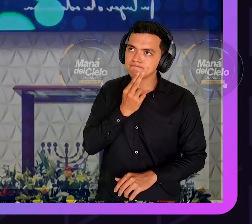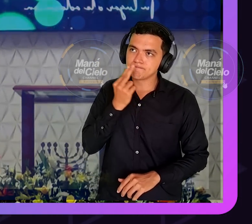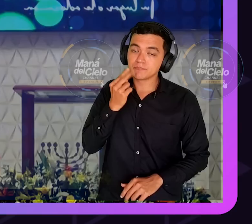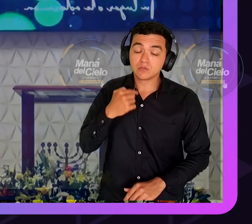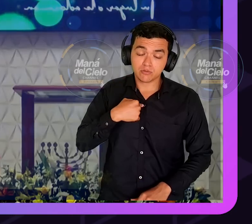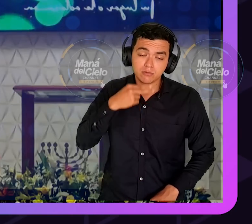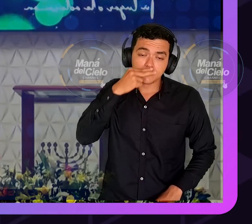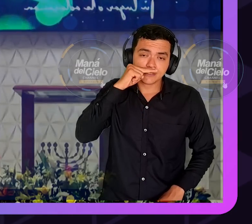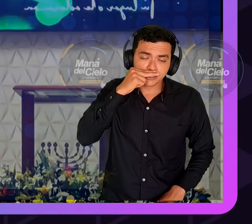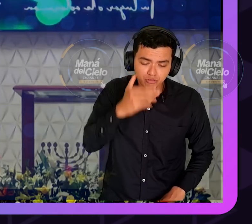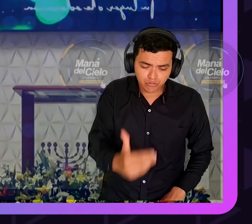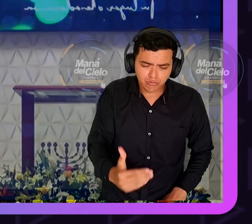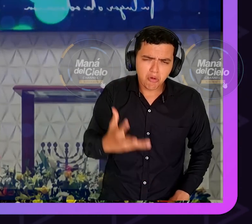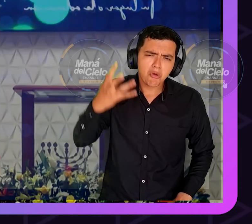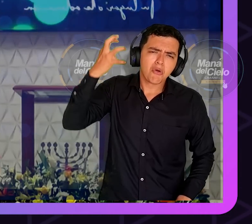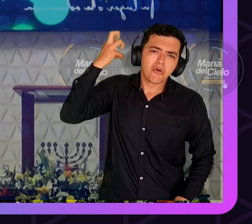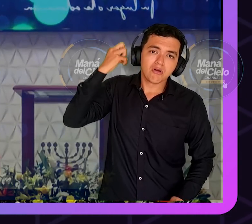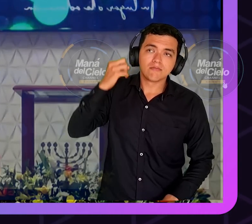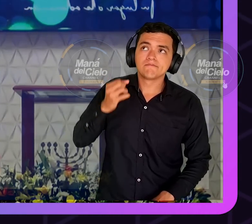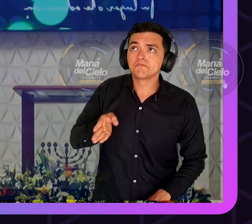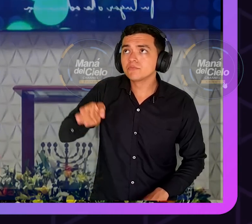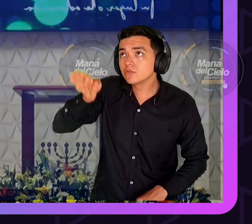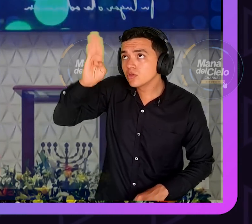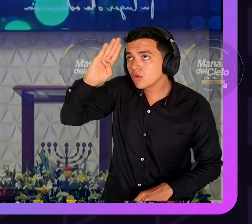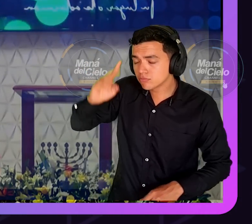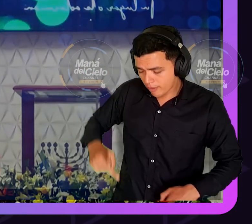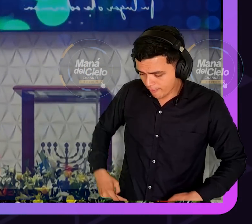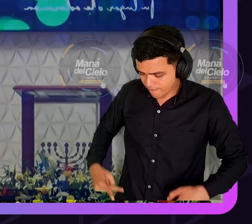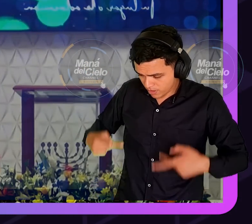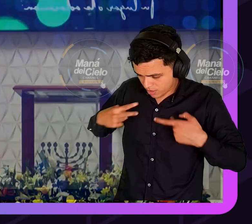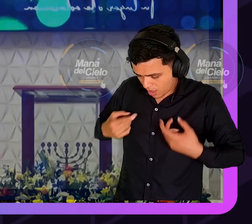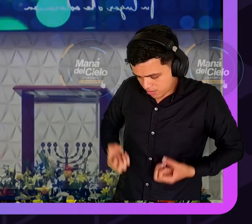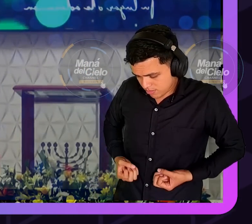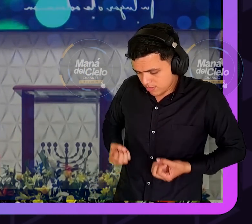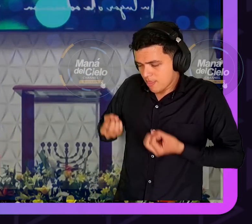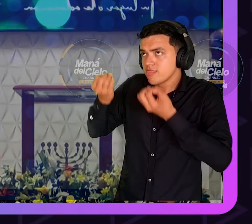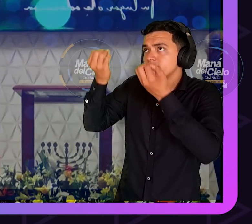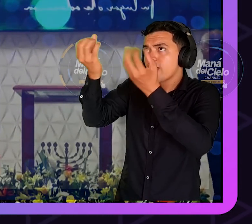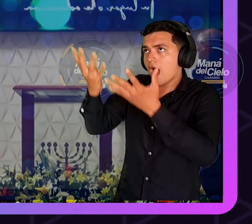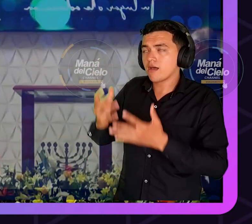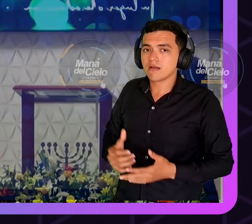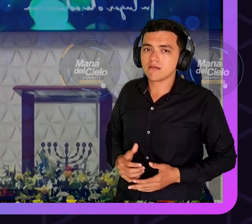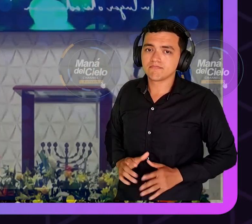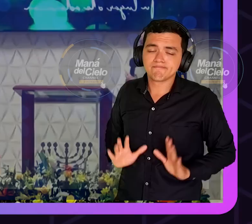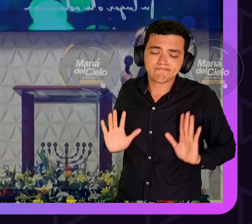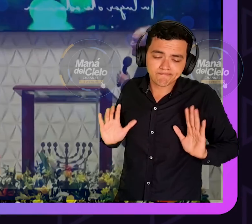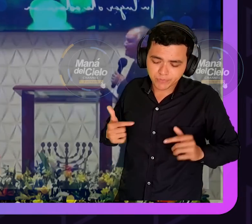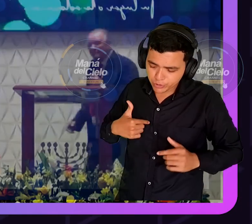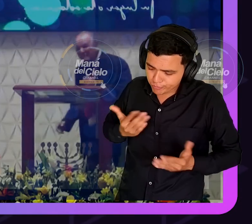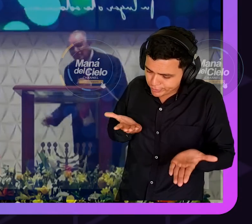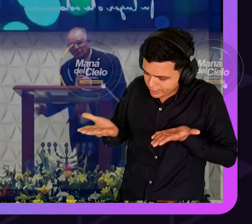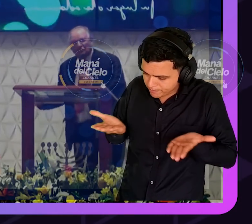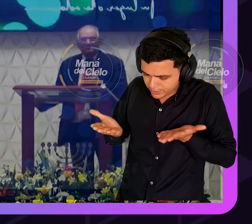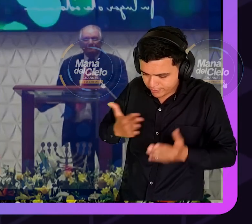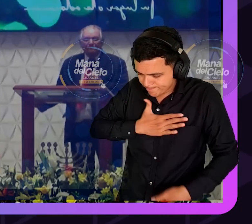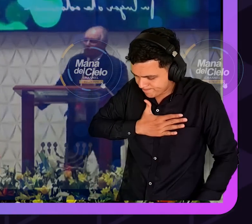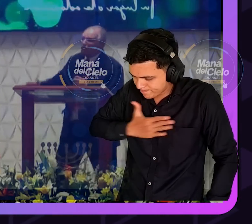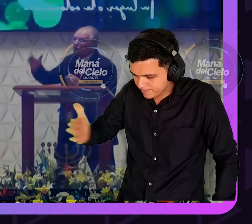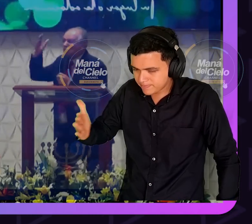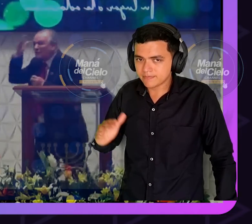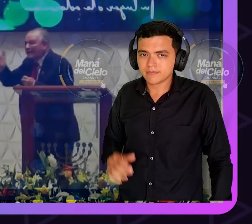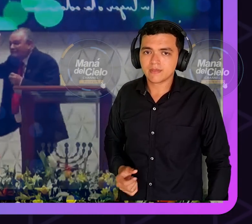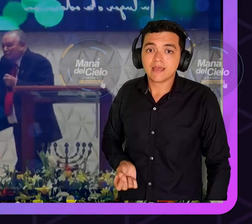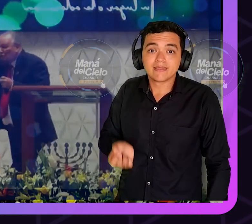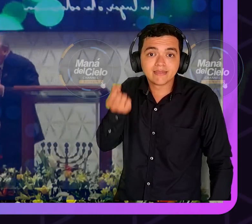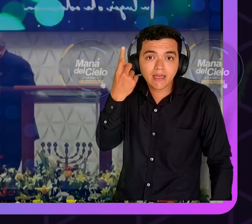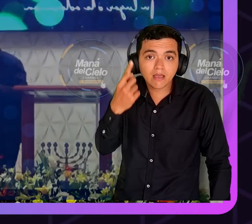teocracia donde Dios manda no es una democracia esto es diferente Dios no te está pidiendo permiso Dios es